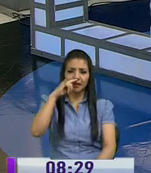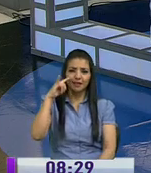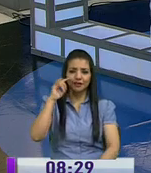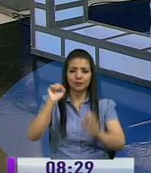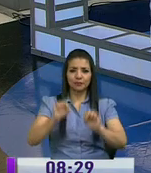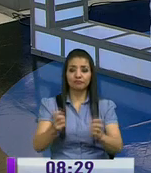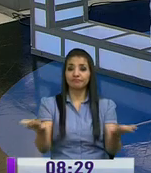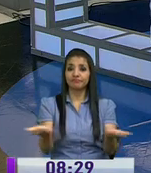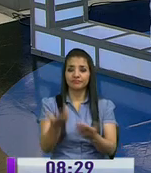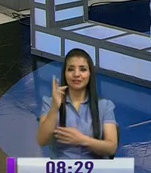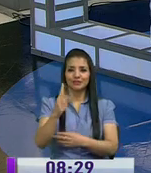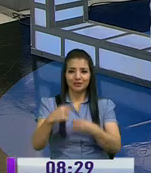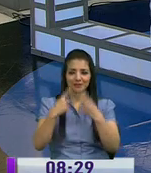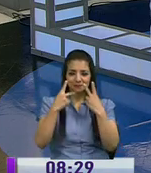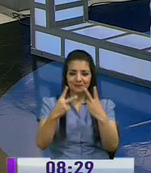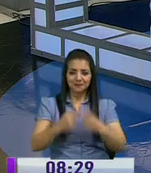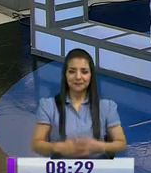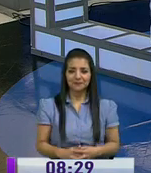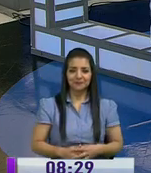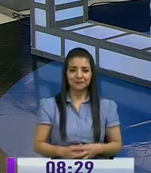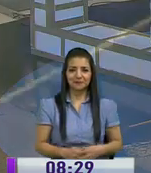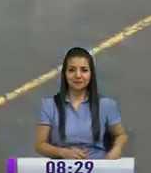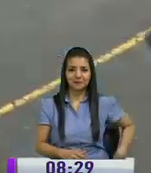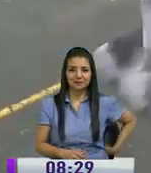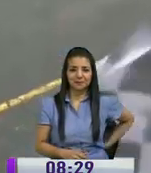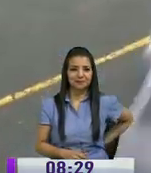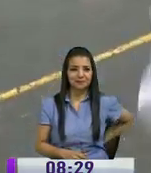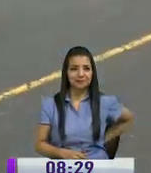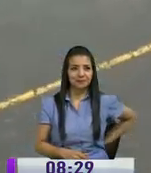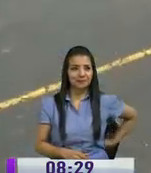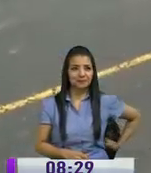fue en el sur de Quito. Vamos sí, a ver. Vamos, vamos.